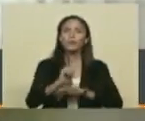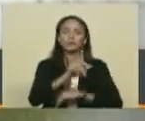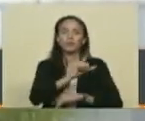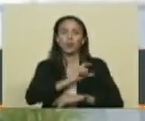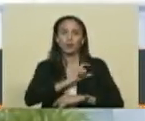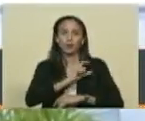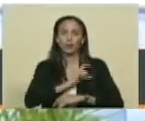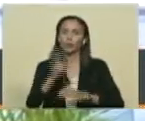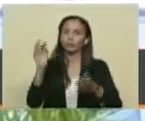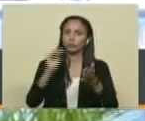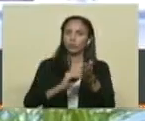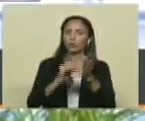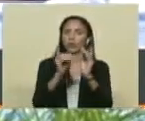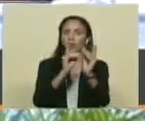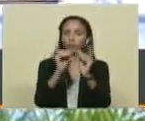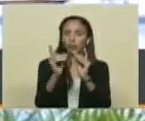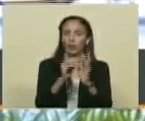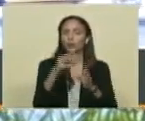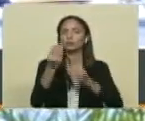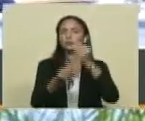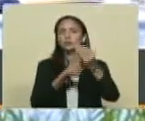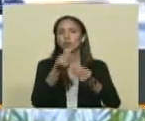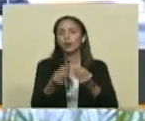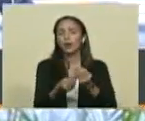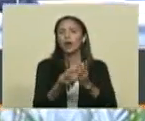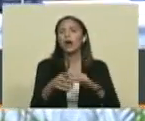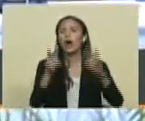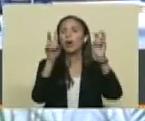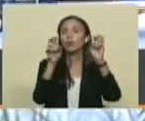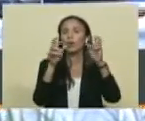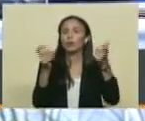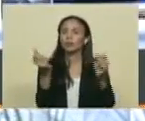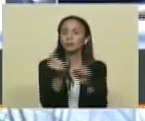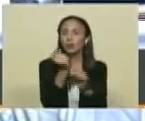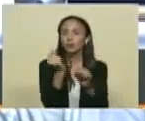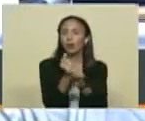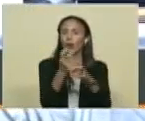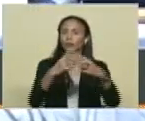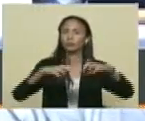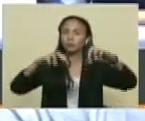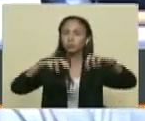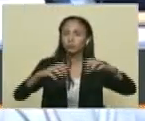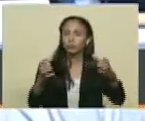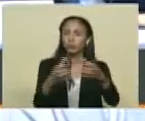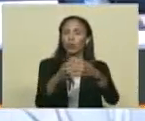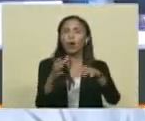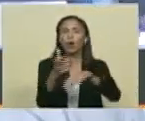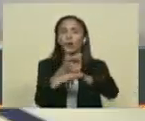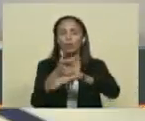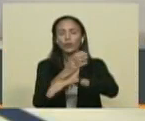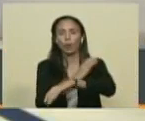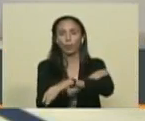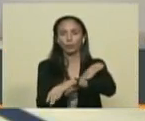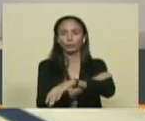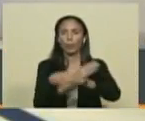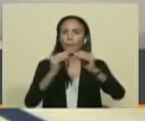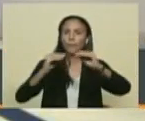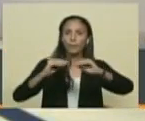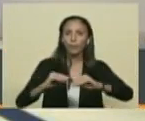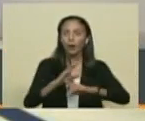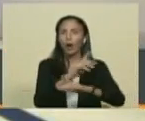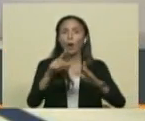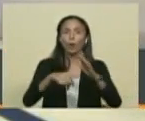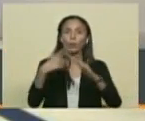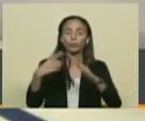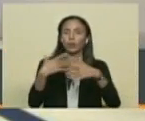a estar entonces realizando una nueva ronda de trabajo entre el gobierno y la oposición, quizás con el agregado de que en esta oportunidad